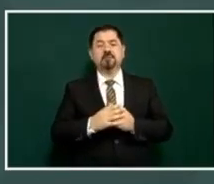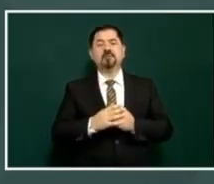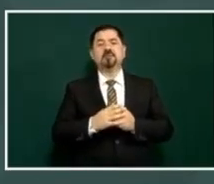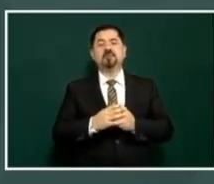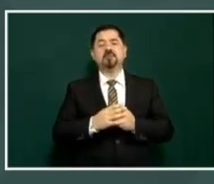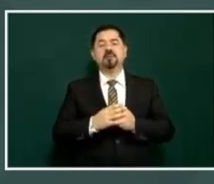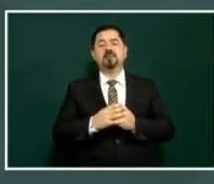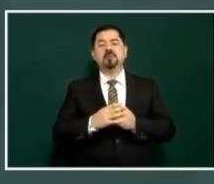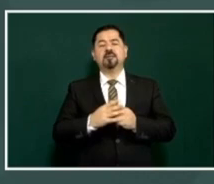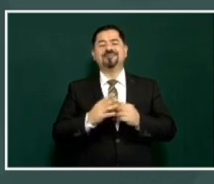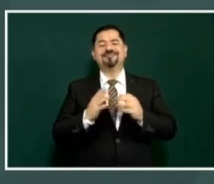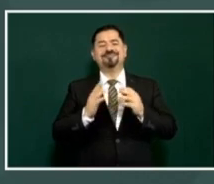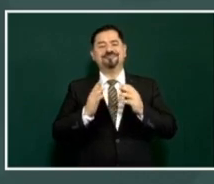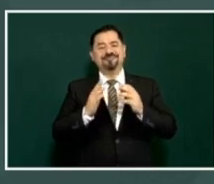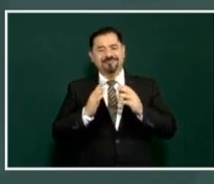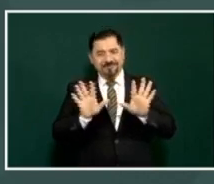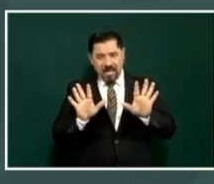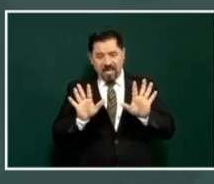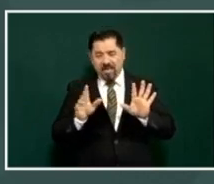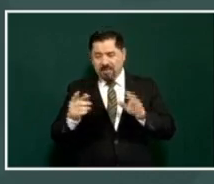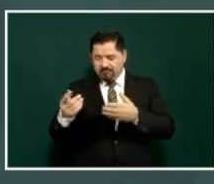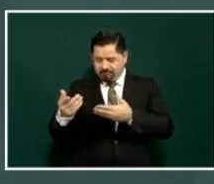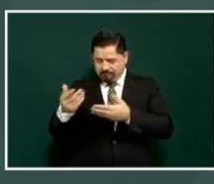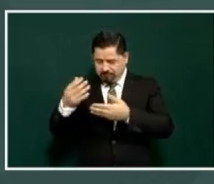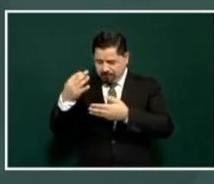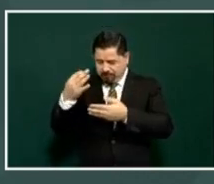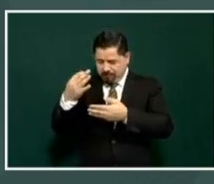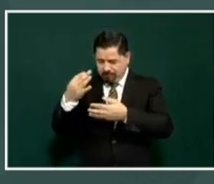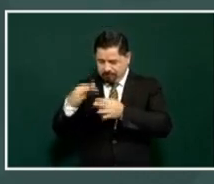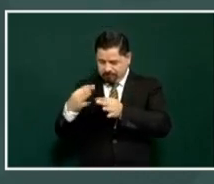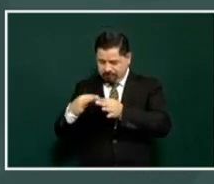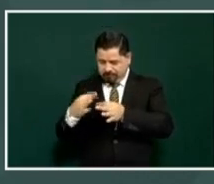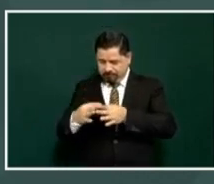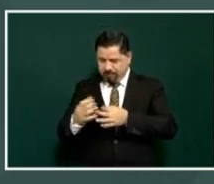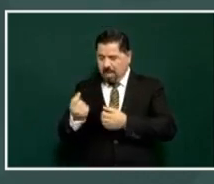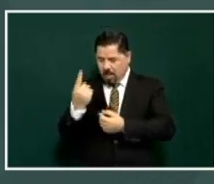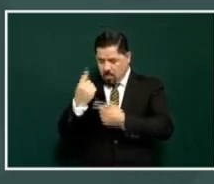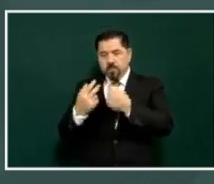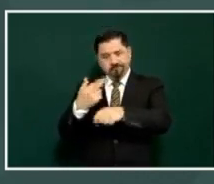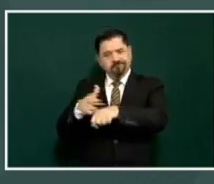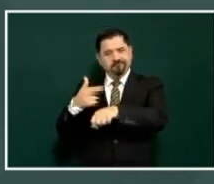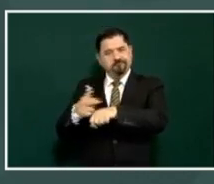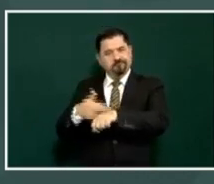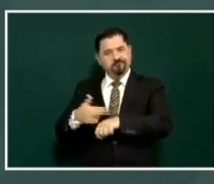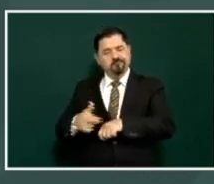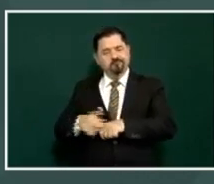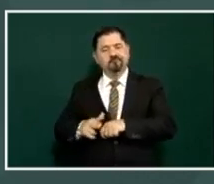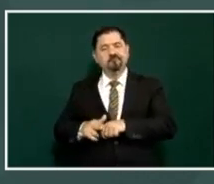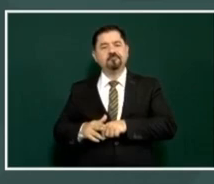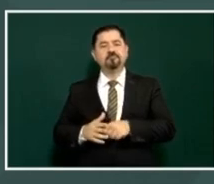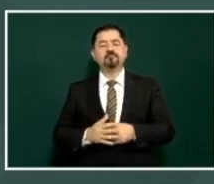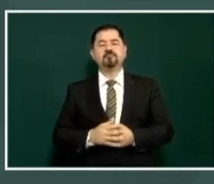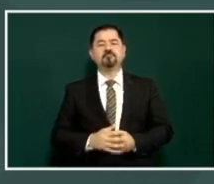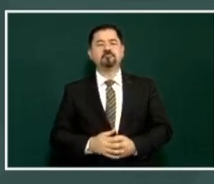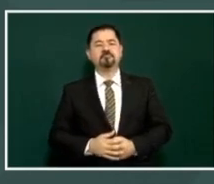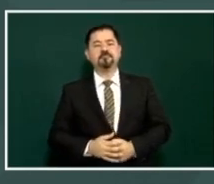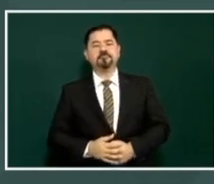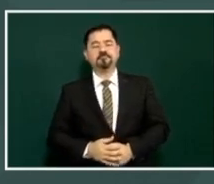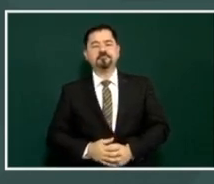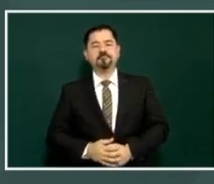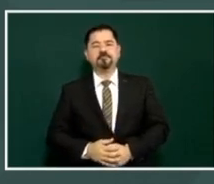ya se están cumpliendo los planteamientos en lo correspondiente a los apoyos para las familias y los niños que requieren una atención